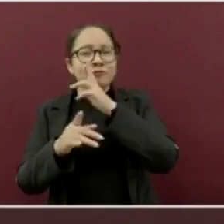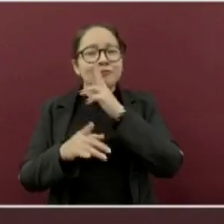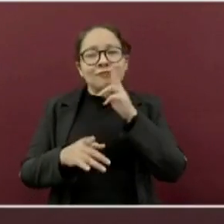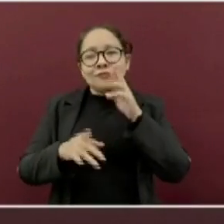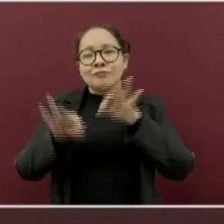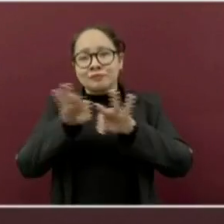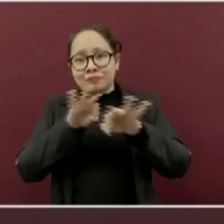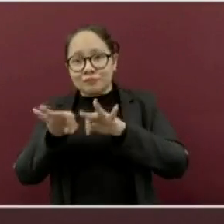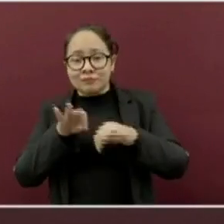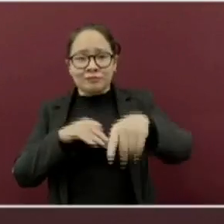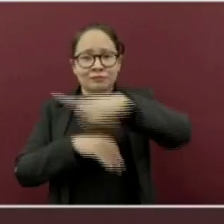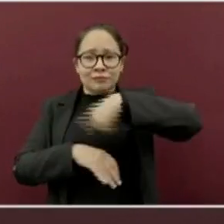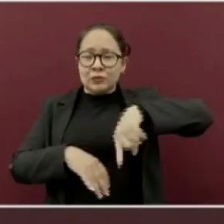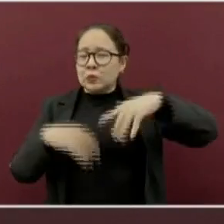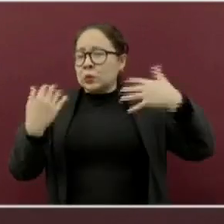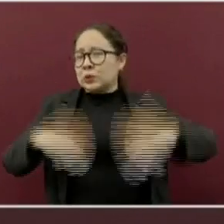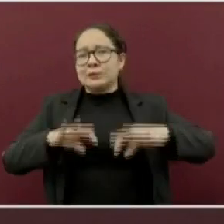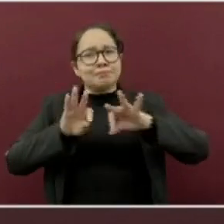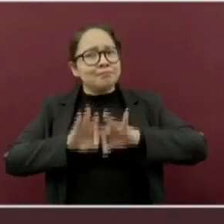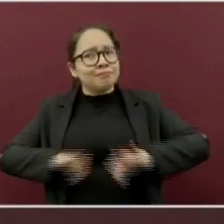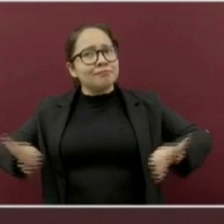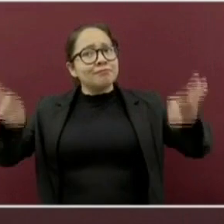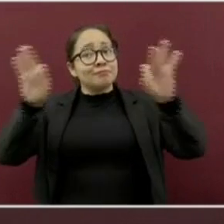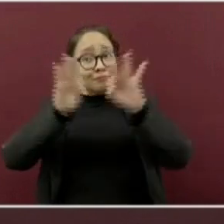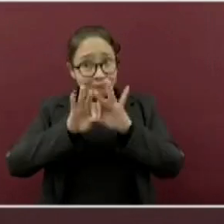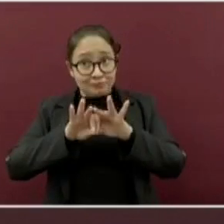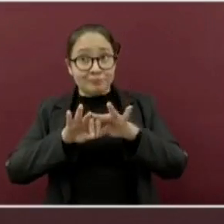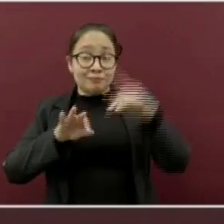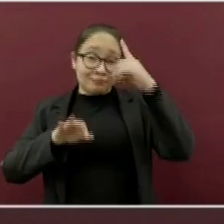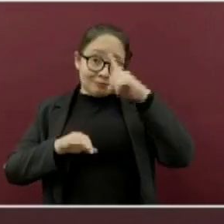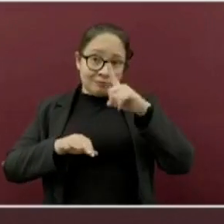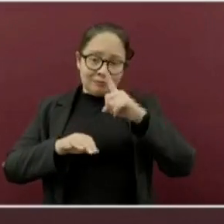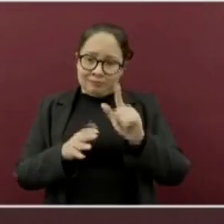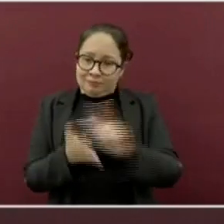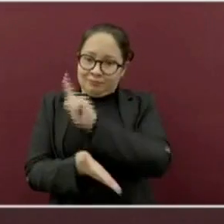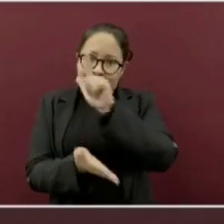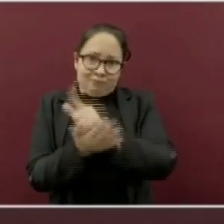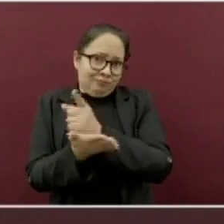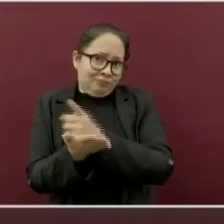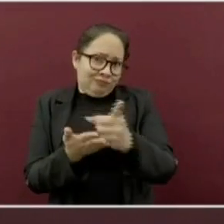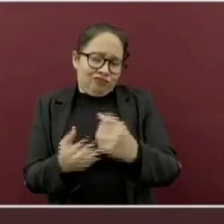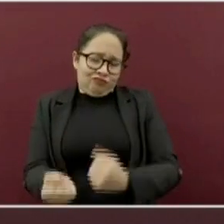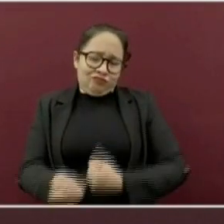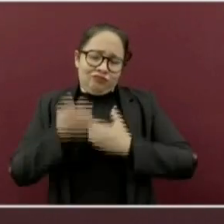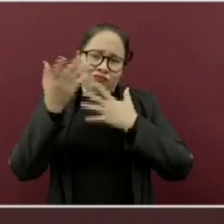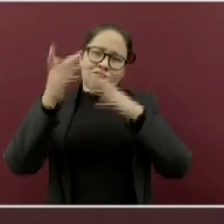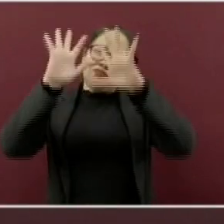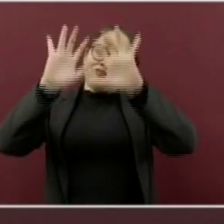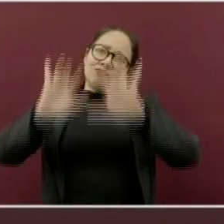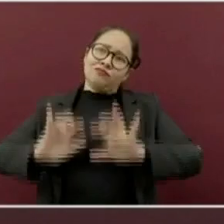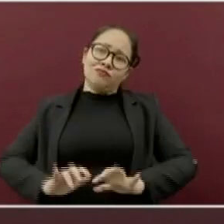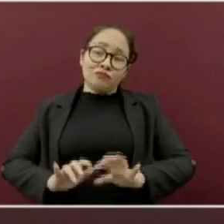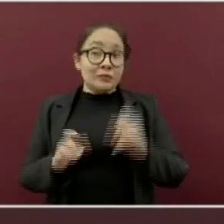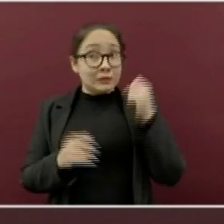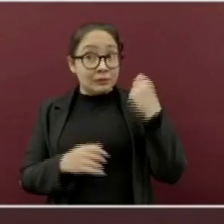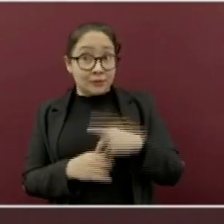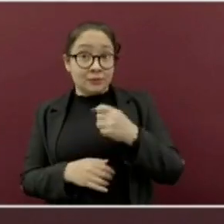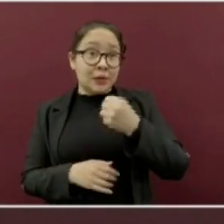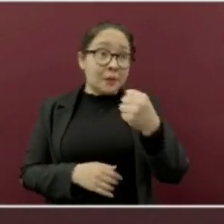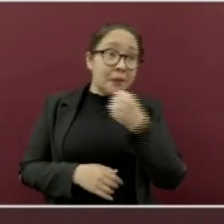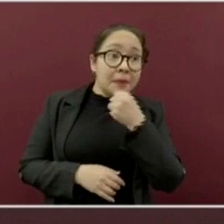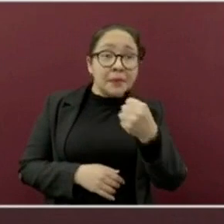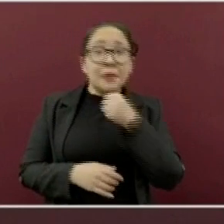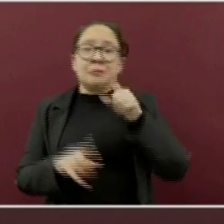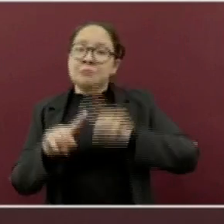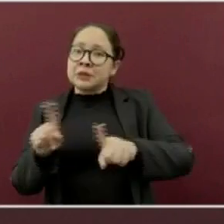y mujeres que tienen un papel importante en la libertad de expresión, que a su vez forma parte de un derecho